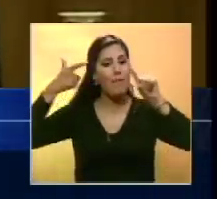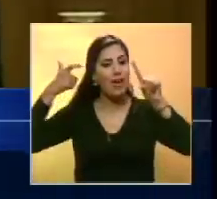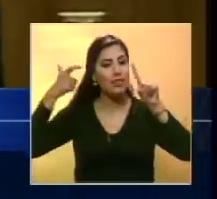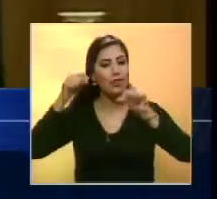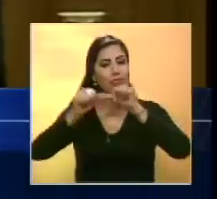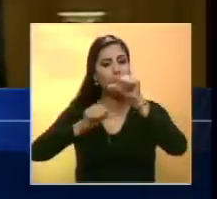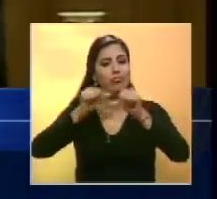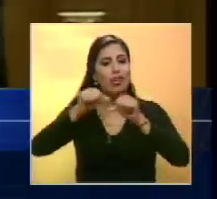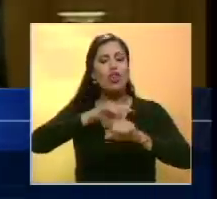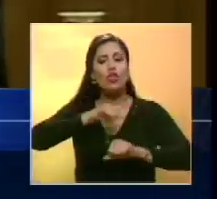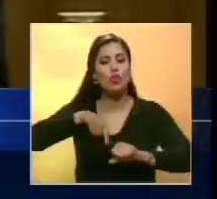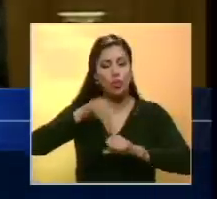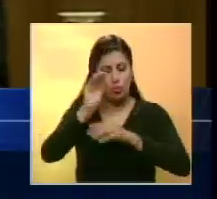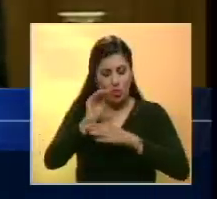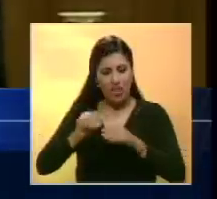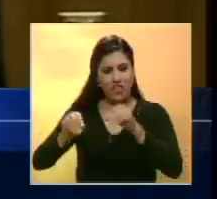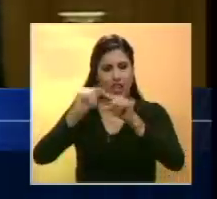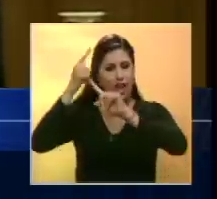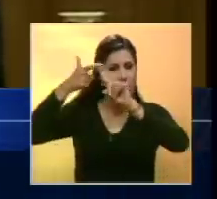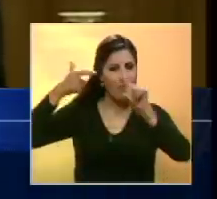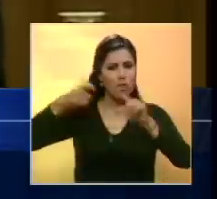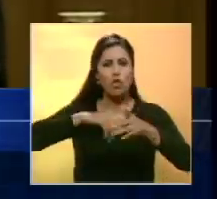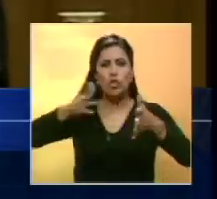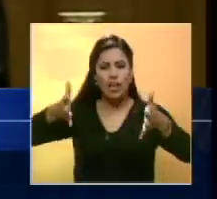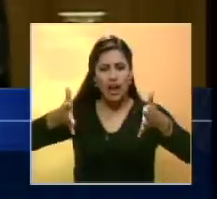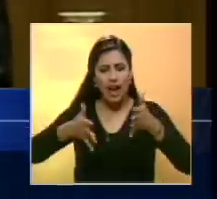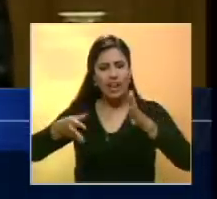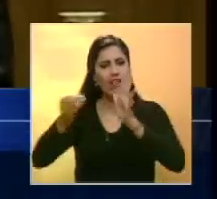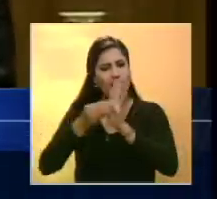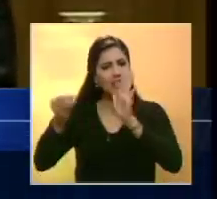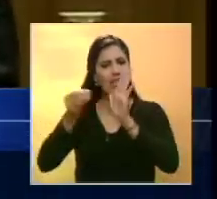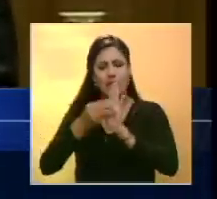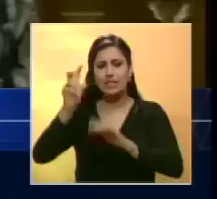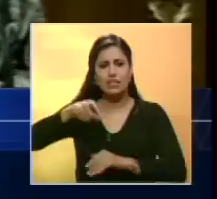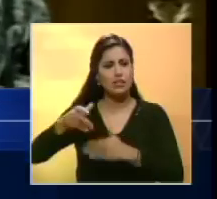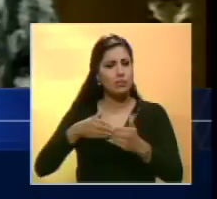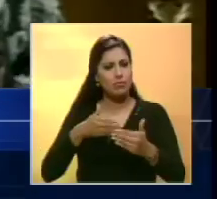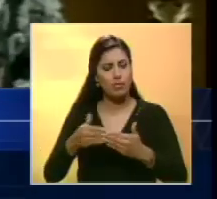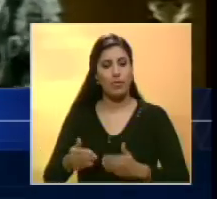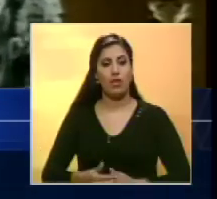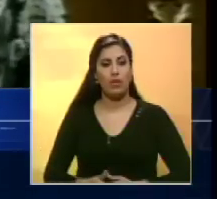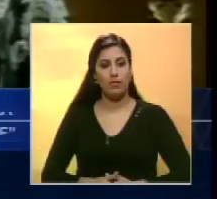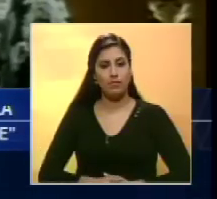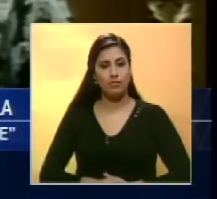por eso la vamos a defender y vamos a ganar las veces que sean necesarias.